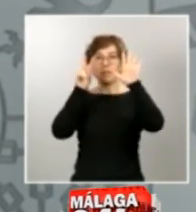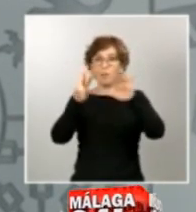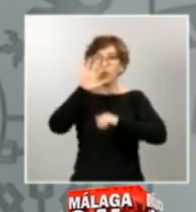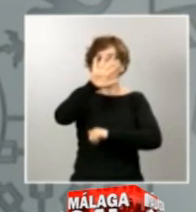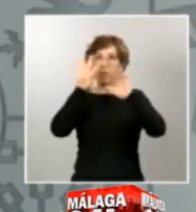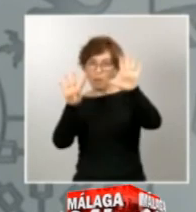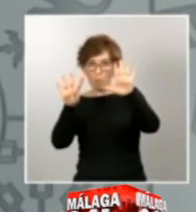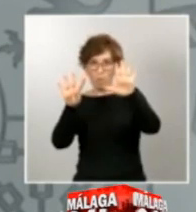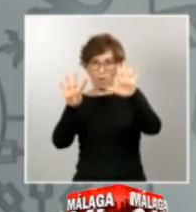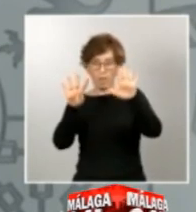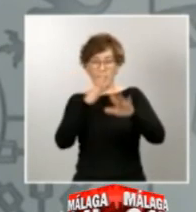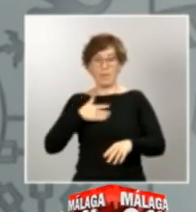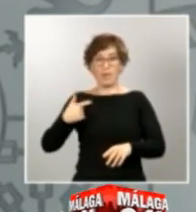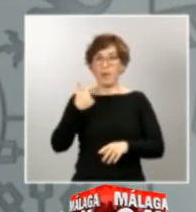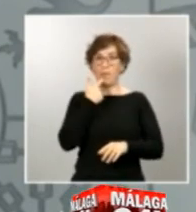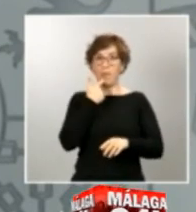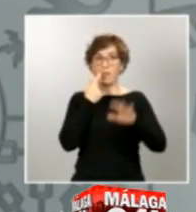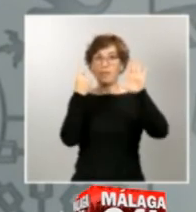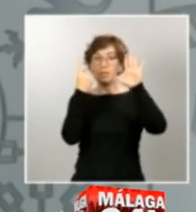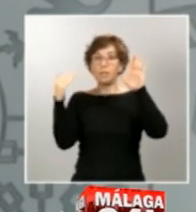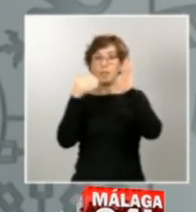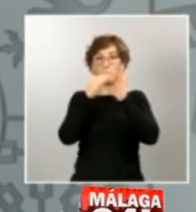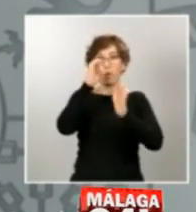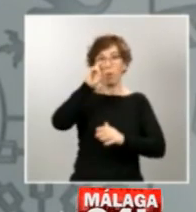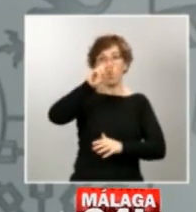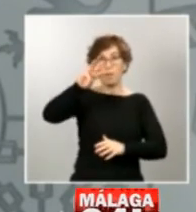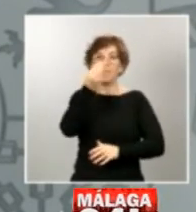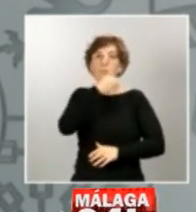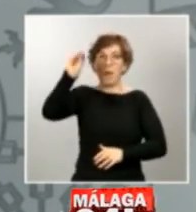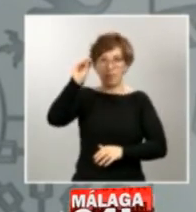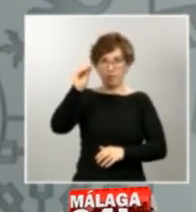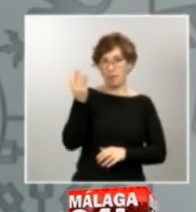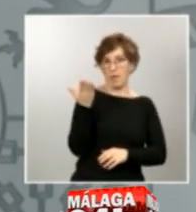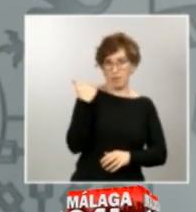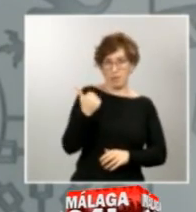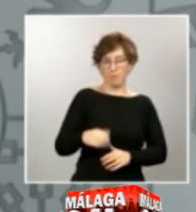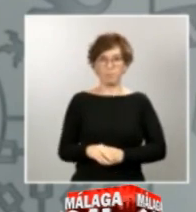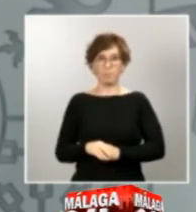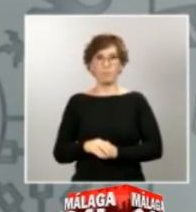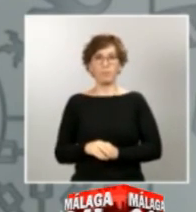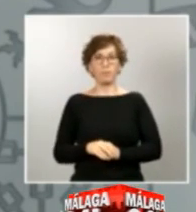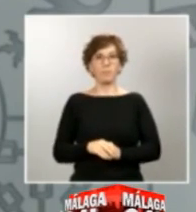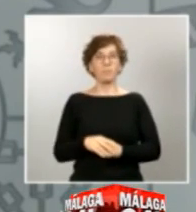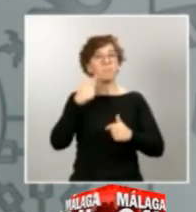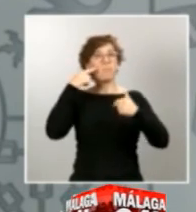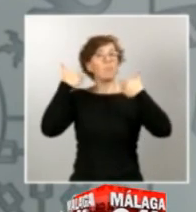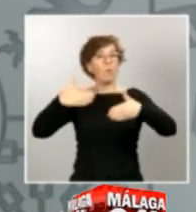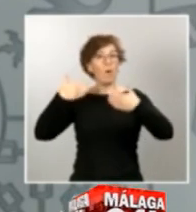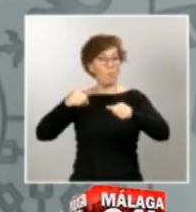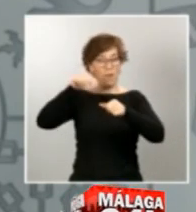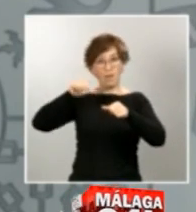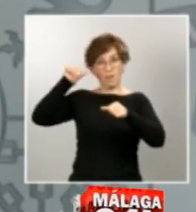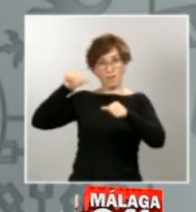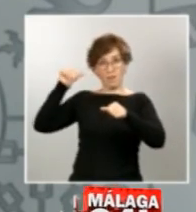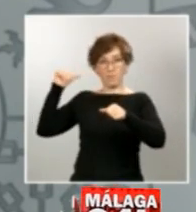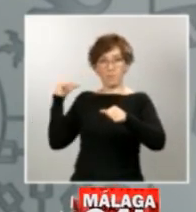130.759, lo que supone 6.023 personas más que ayer. Al igual que venimos observando en días anteriores, el incremento